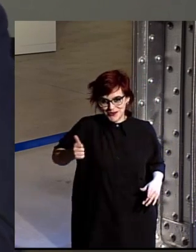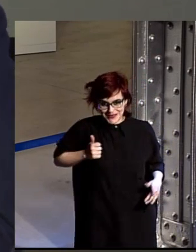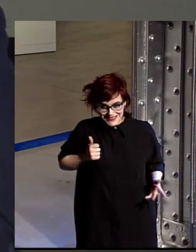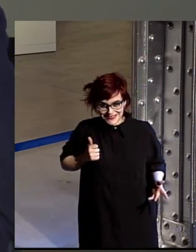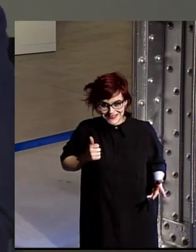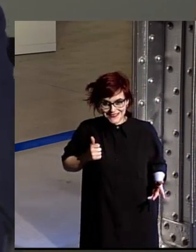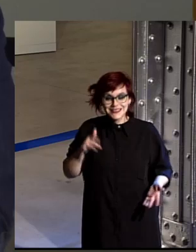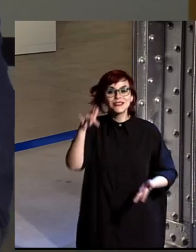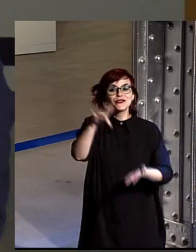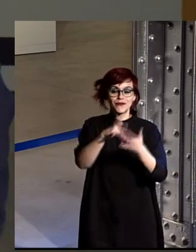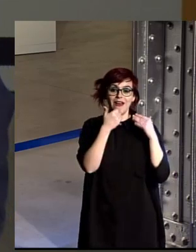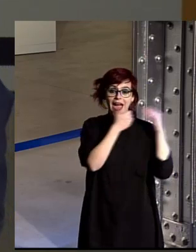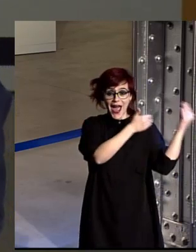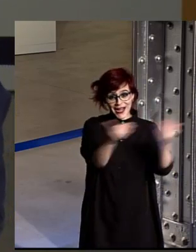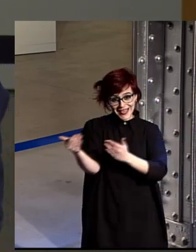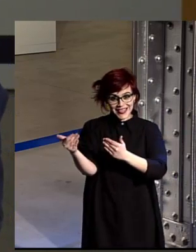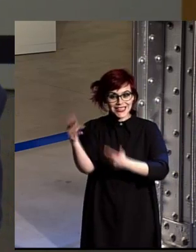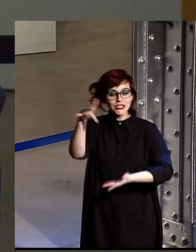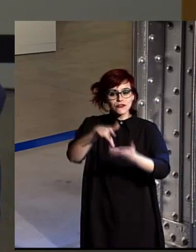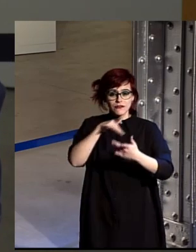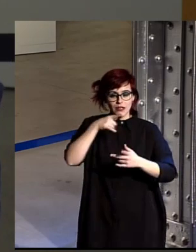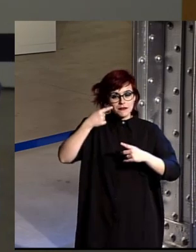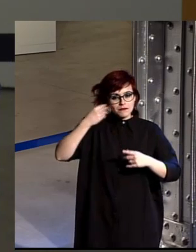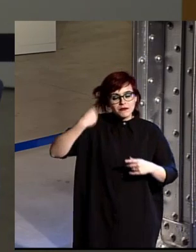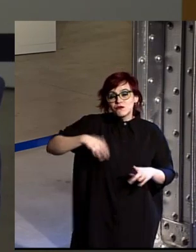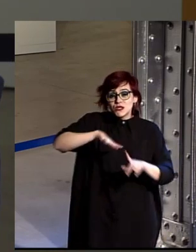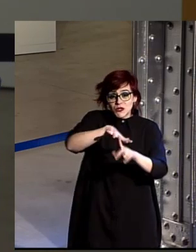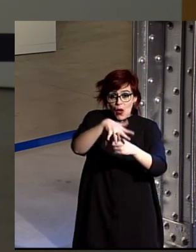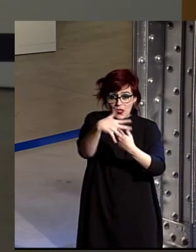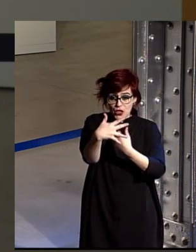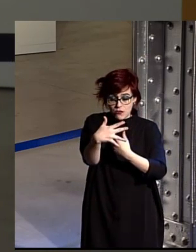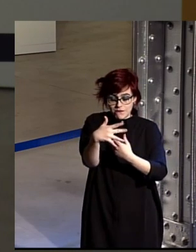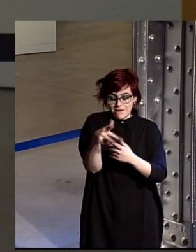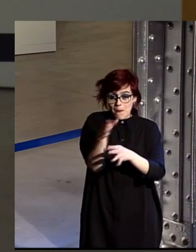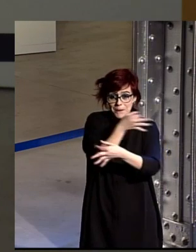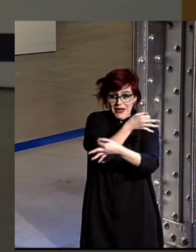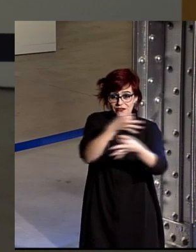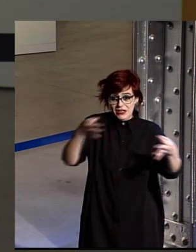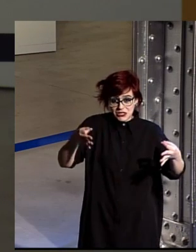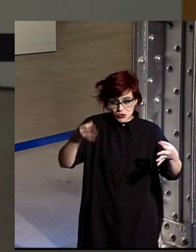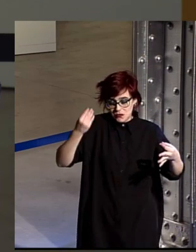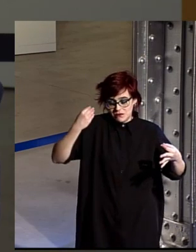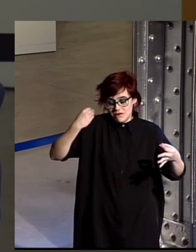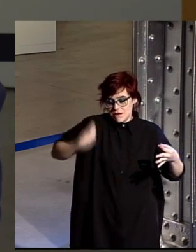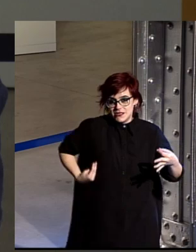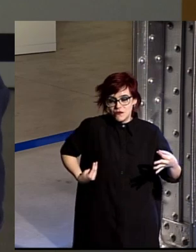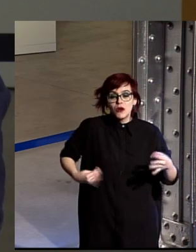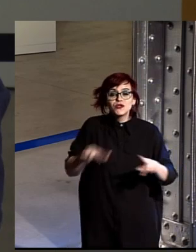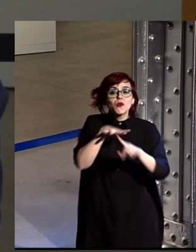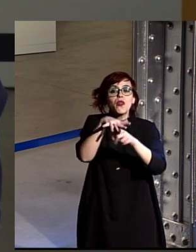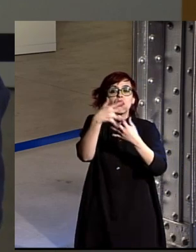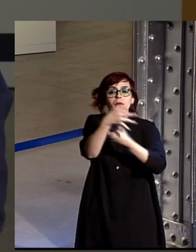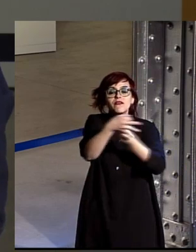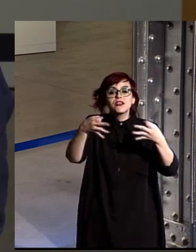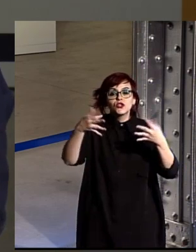para agradecer, es decir, se ha dado una tormenta perfecta estos días. La tormenta perfecta ha sido